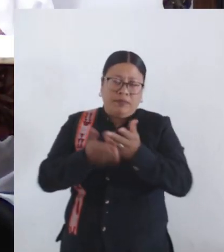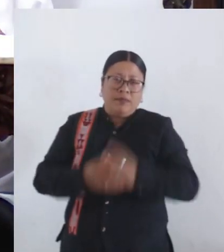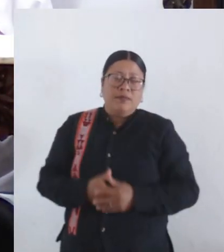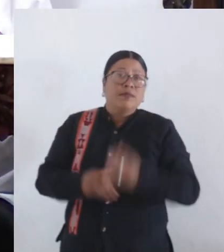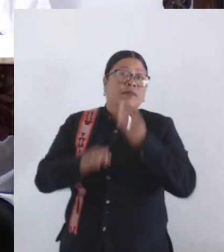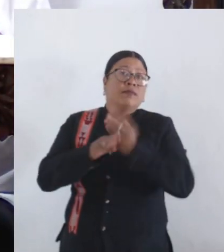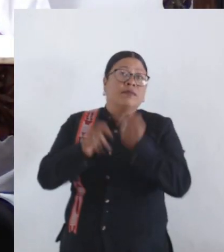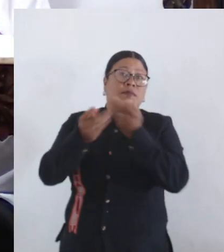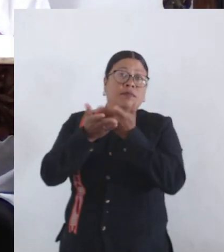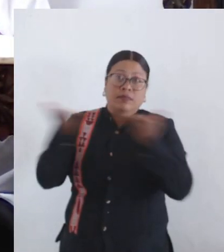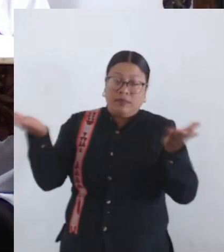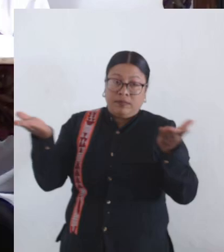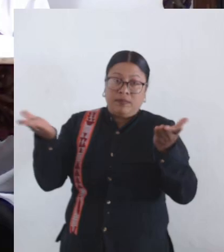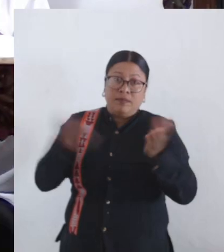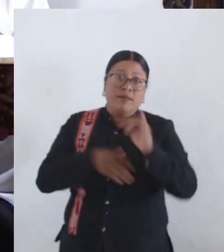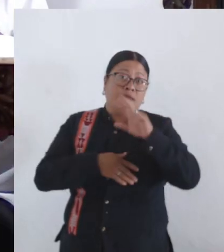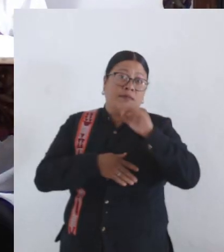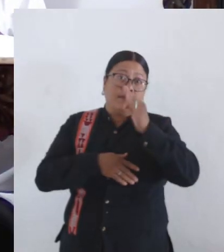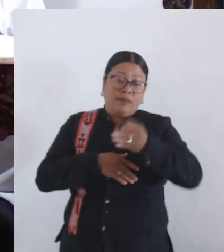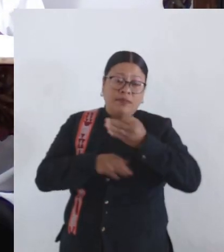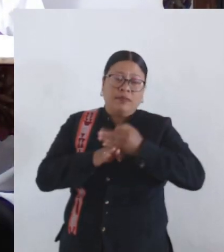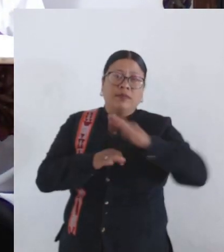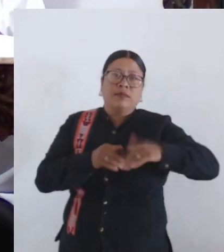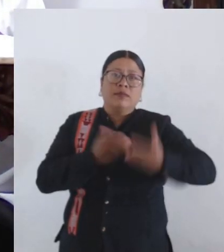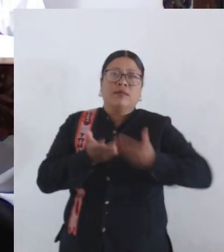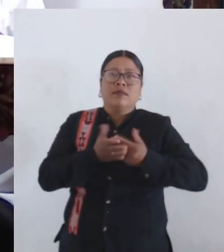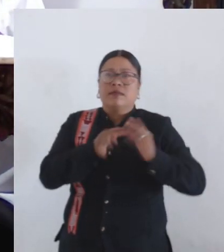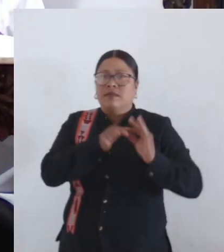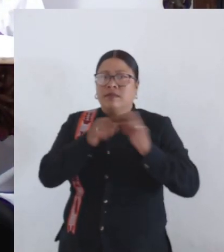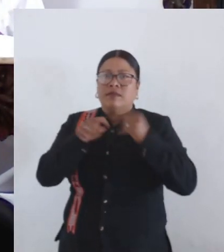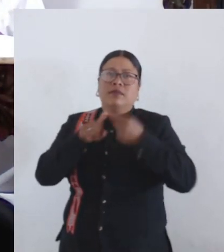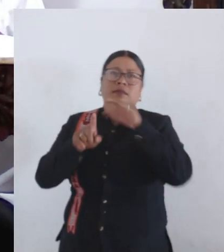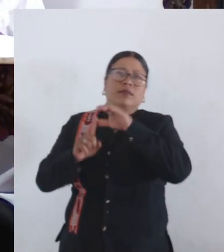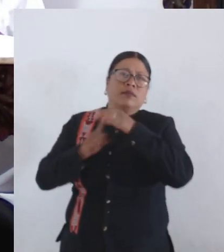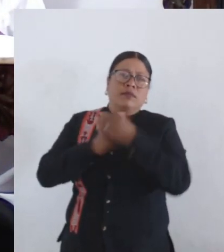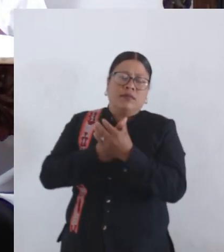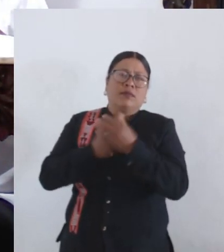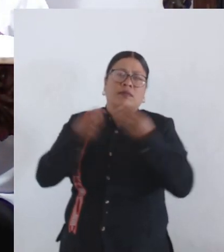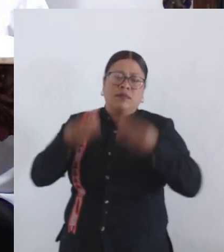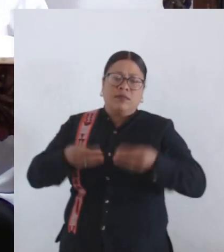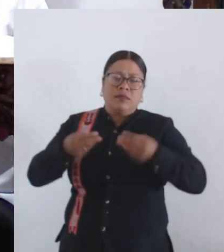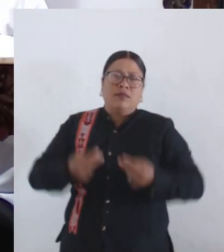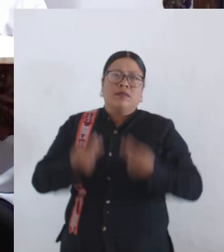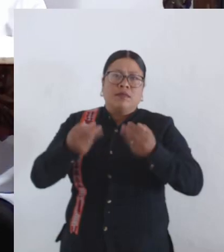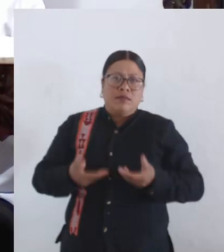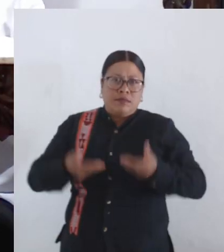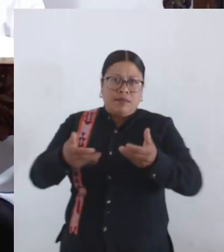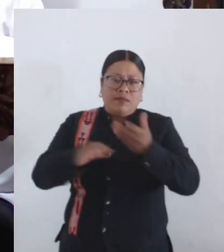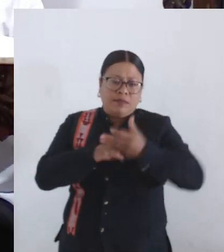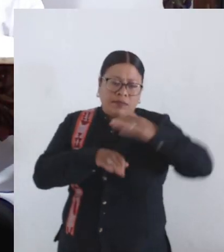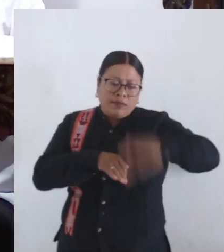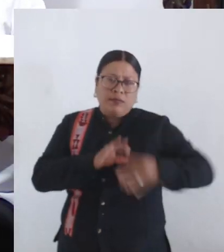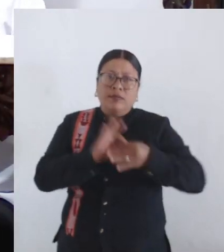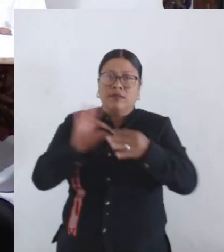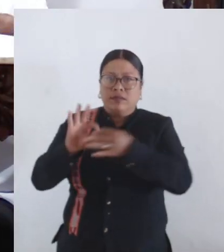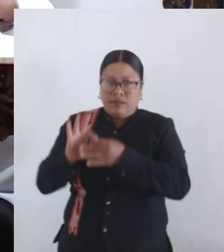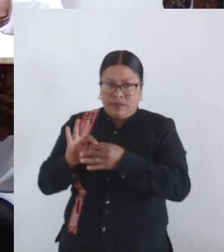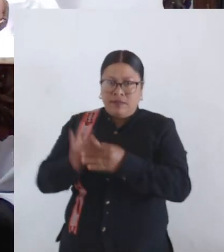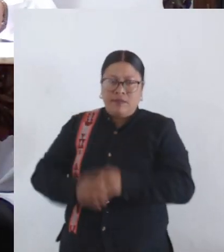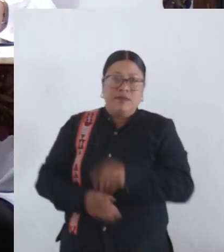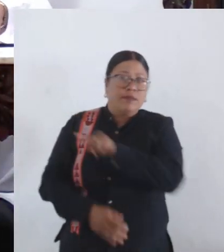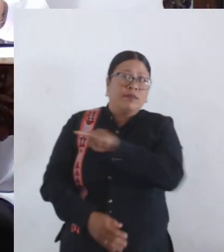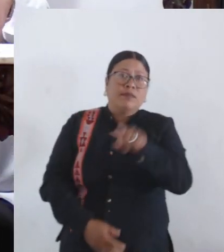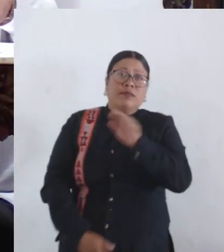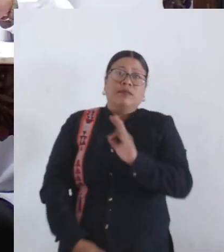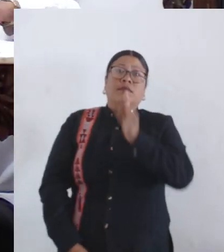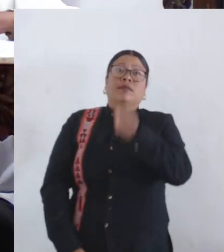En votación económica, se pregunta si es de aprobarse el dictamen emitido por la Comisión de Mercados y Comercio en Vía Pública, con el que se acaba de dar